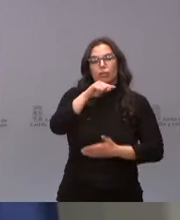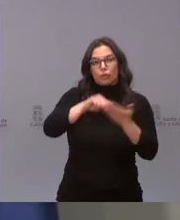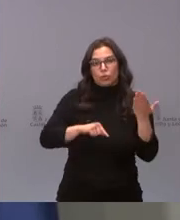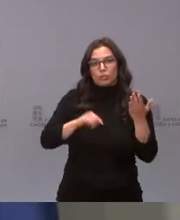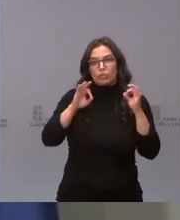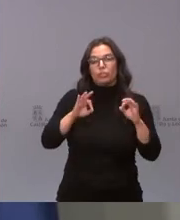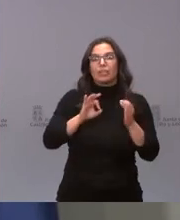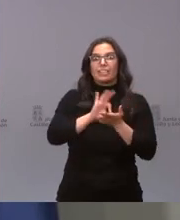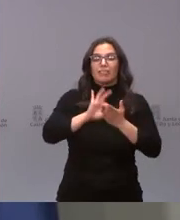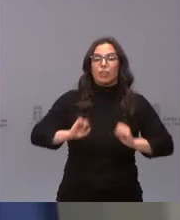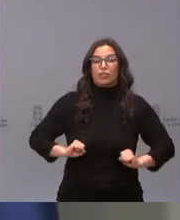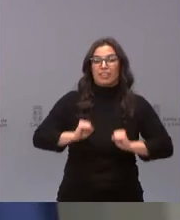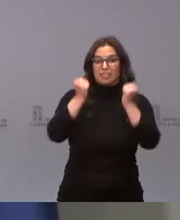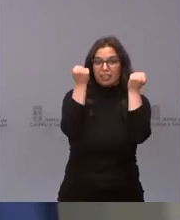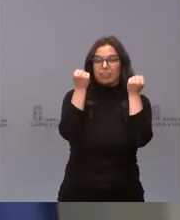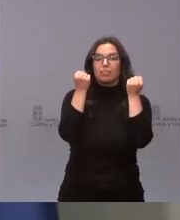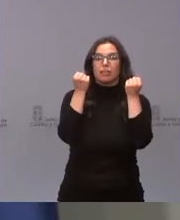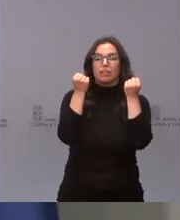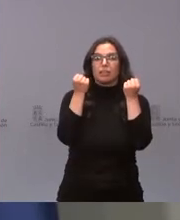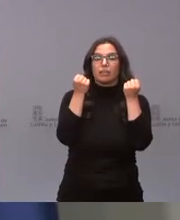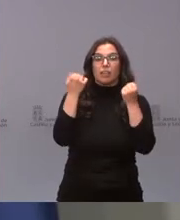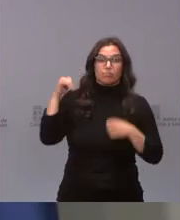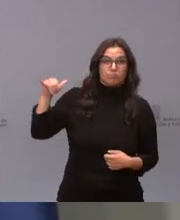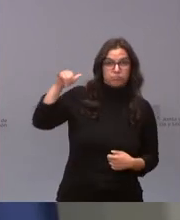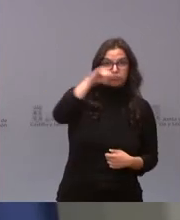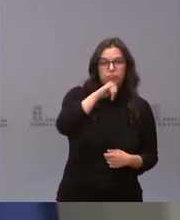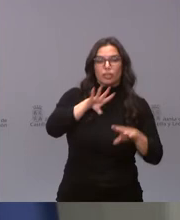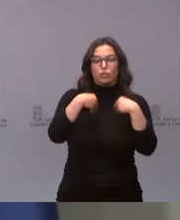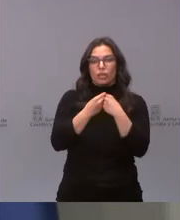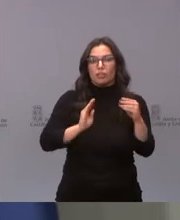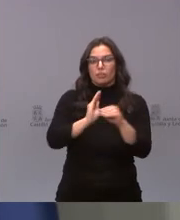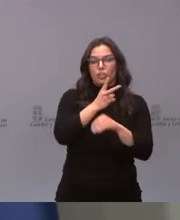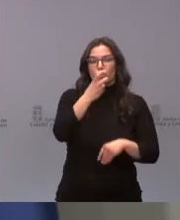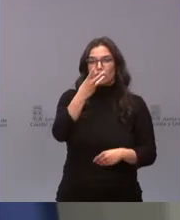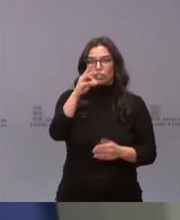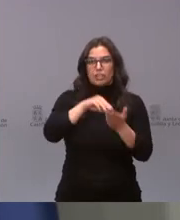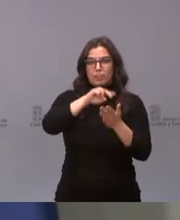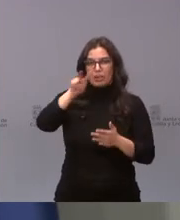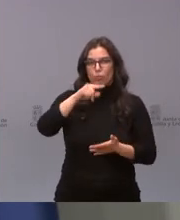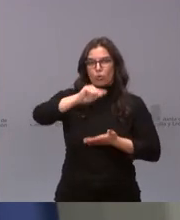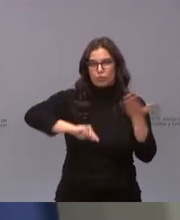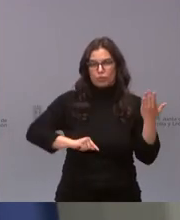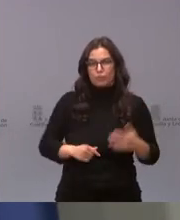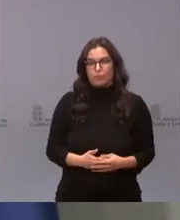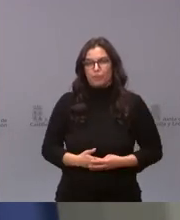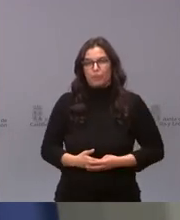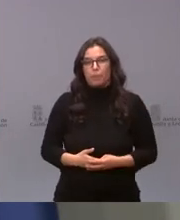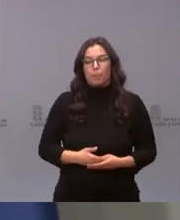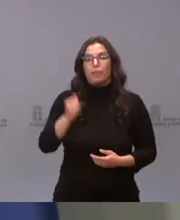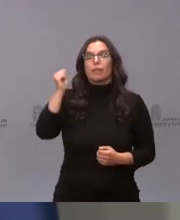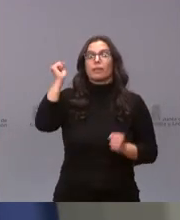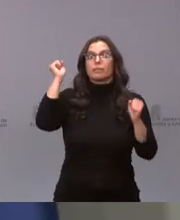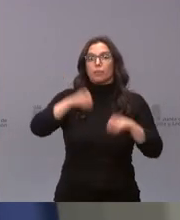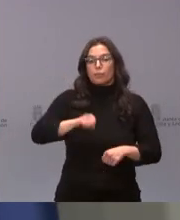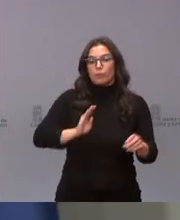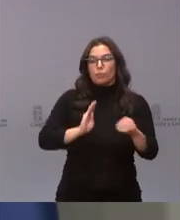servicios de rescate y salvamento con medios aéreos por un total de 230.000 euros. Se aprueba una subvención